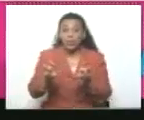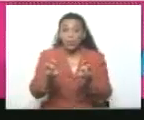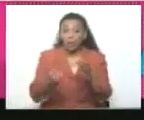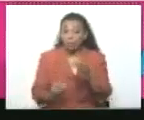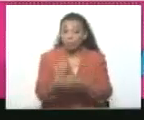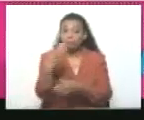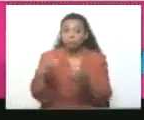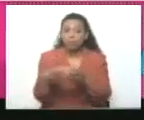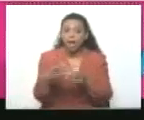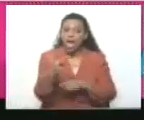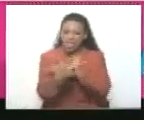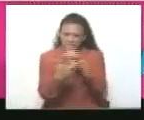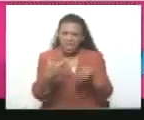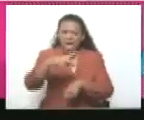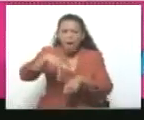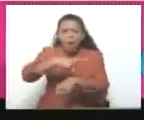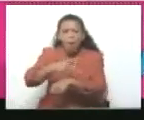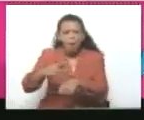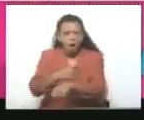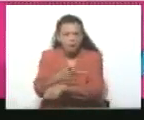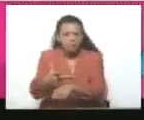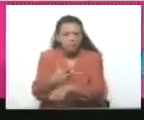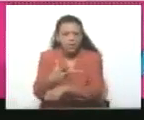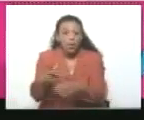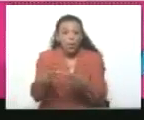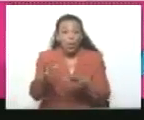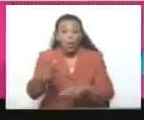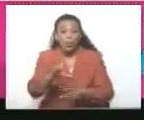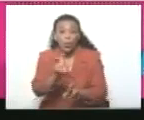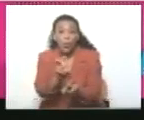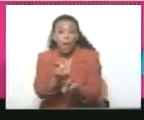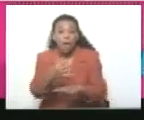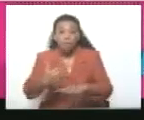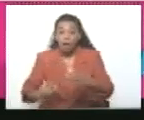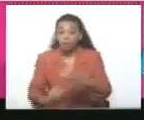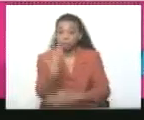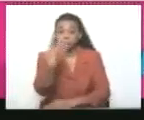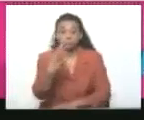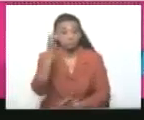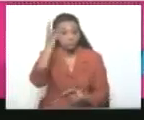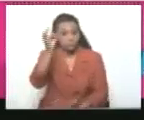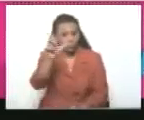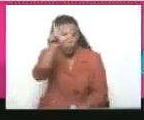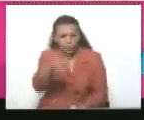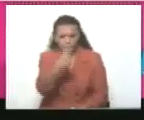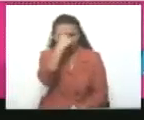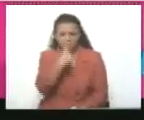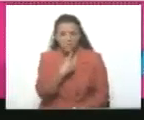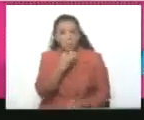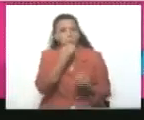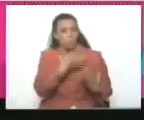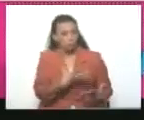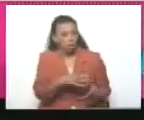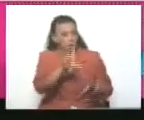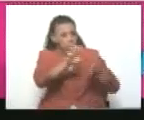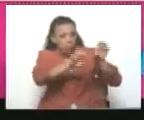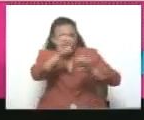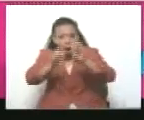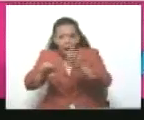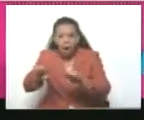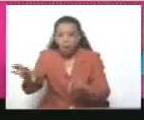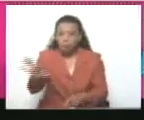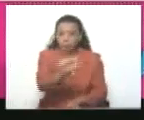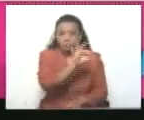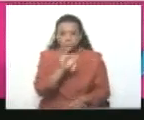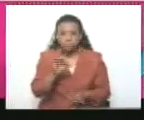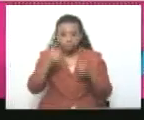¿qué te digo?, 3 horas. Con la nueva junta directiva, me causó muy buena impresión. Los vi a todos y a todas